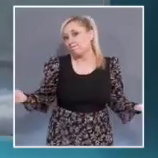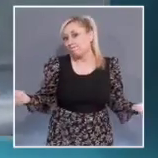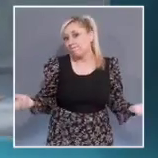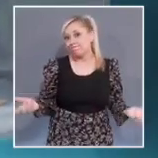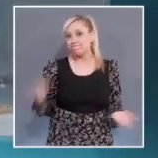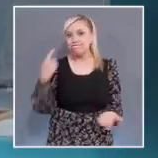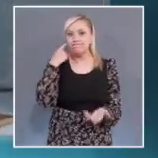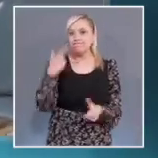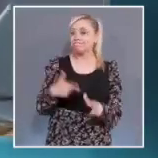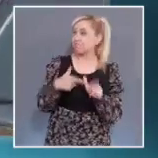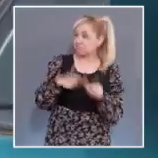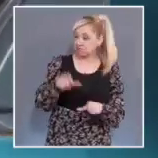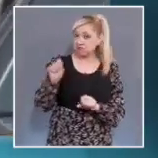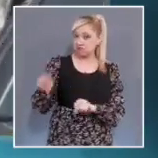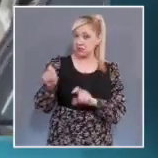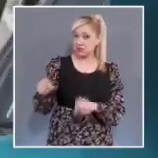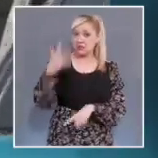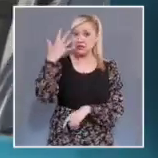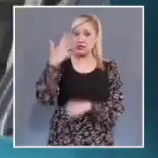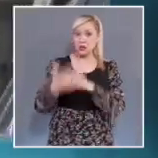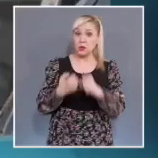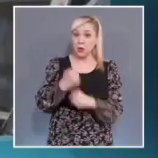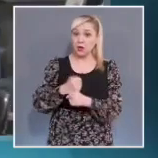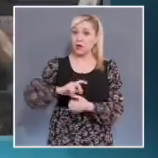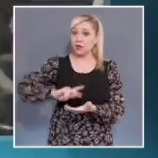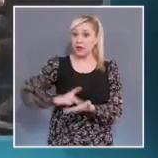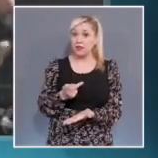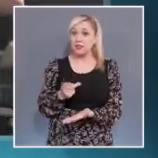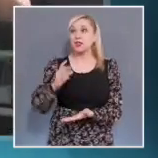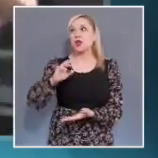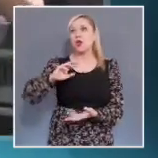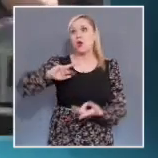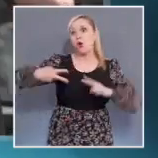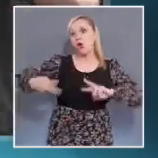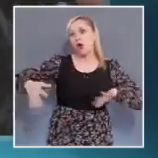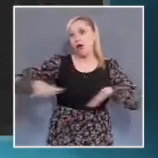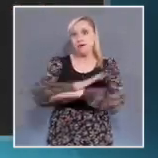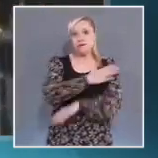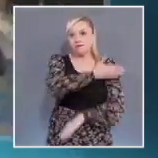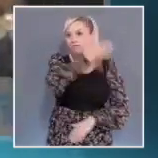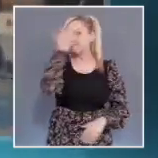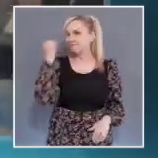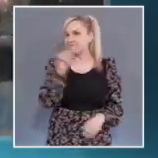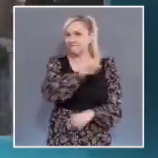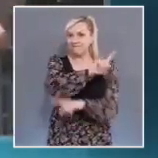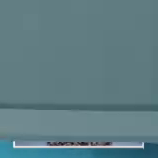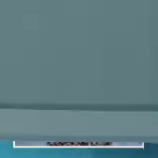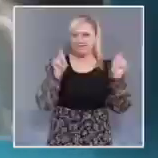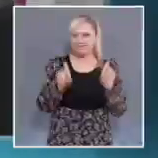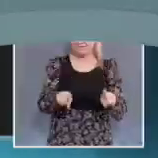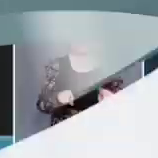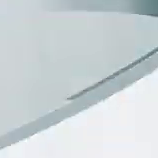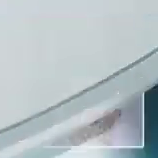por 5 años más. Para el canal del Poder Judicial de la Federación, Héctor García Mejía.